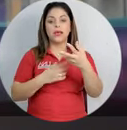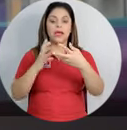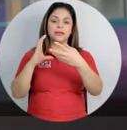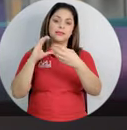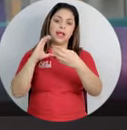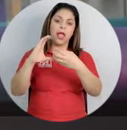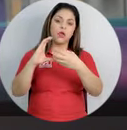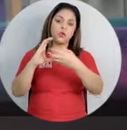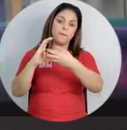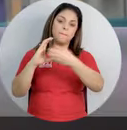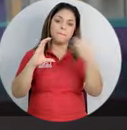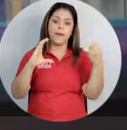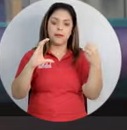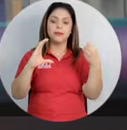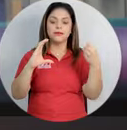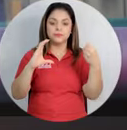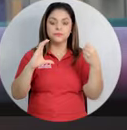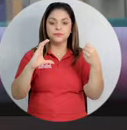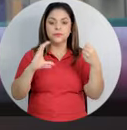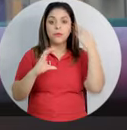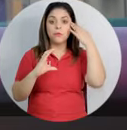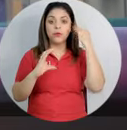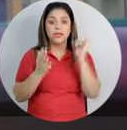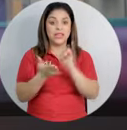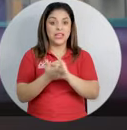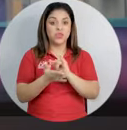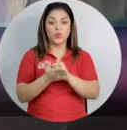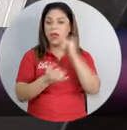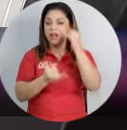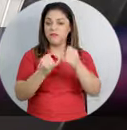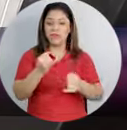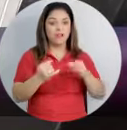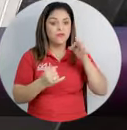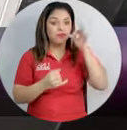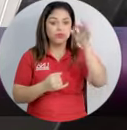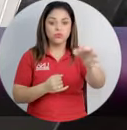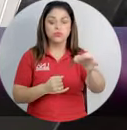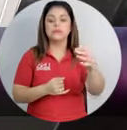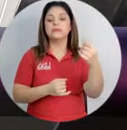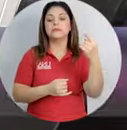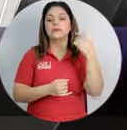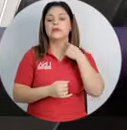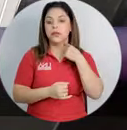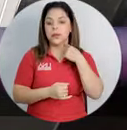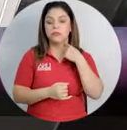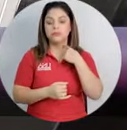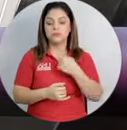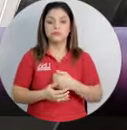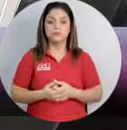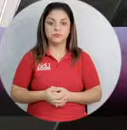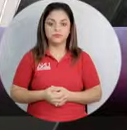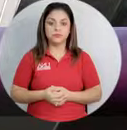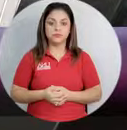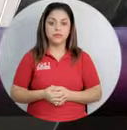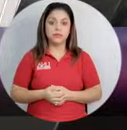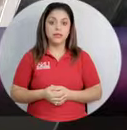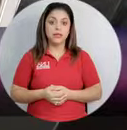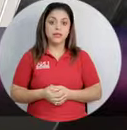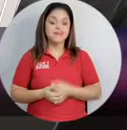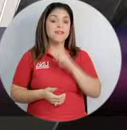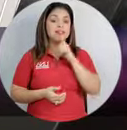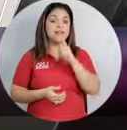eventuales embargos salariales, sí, embargos de bienes que a un final nos va a salir muchísimo más caro. En la